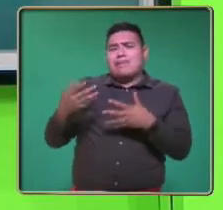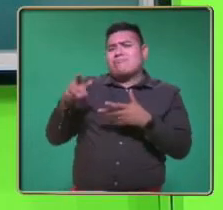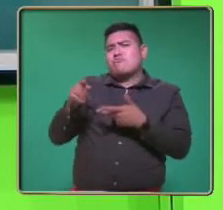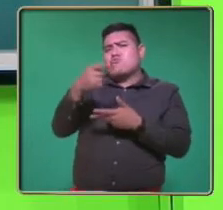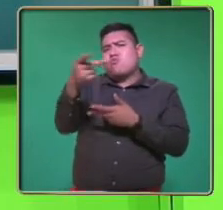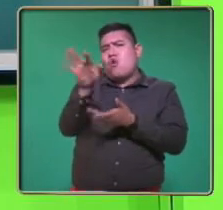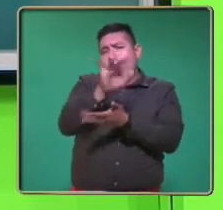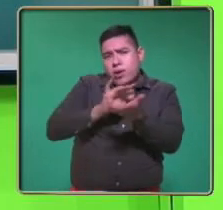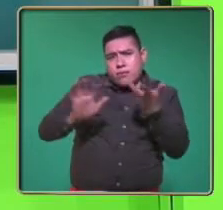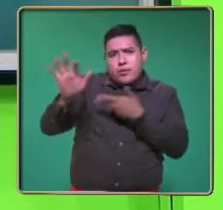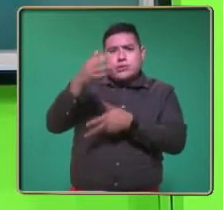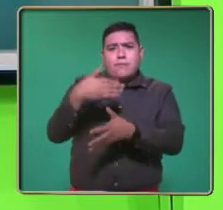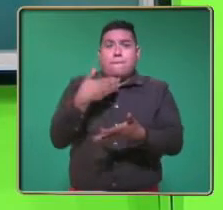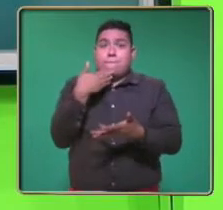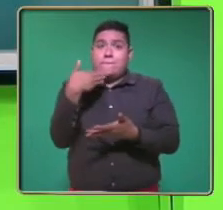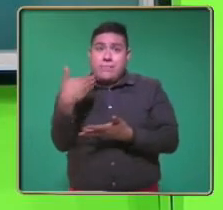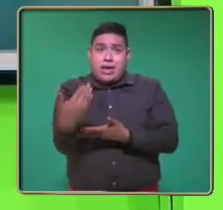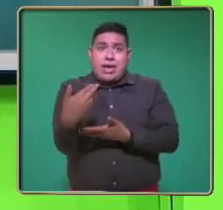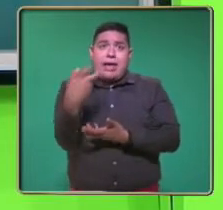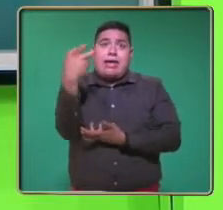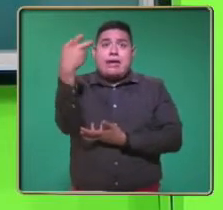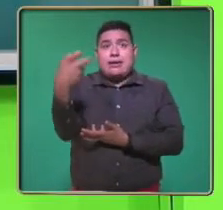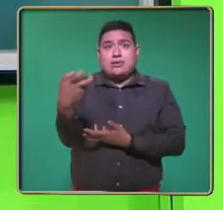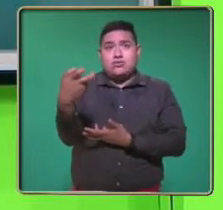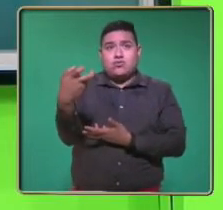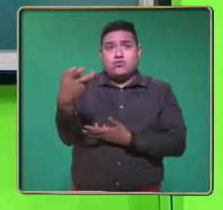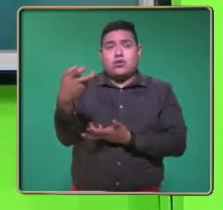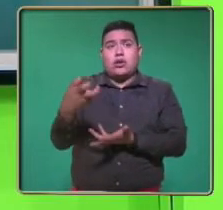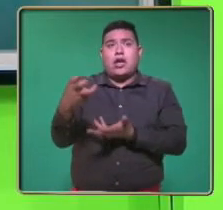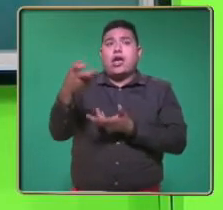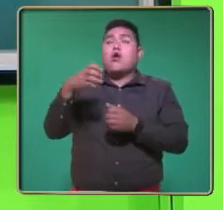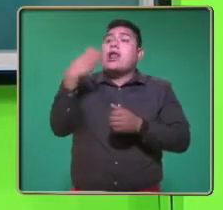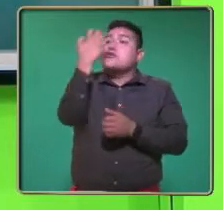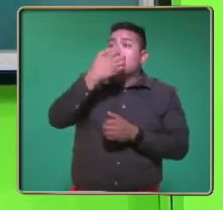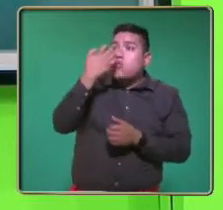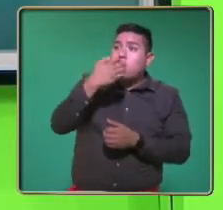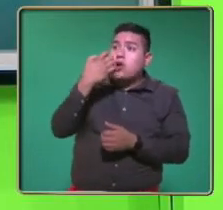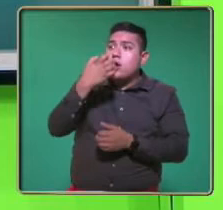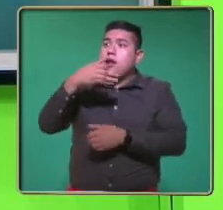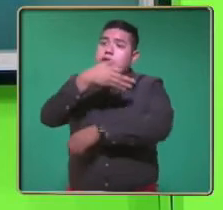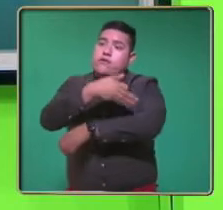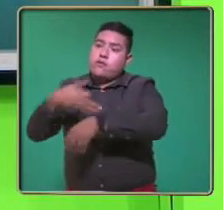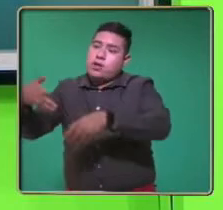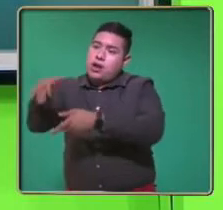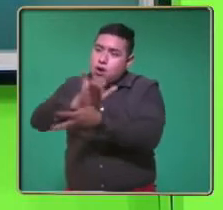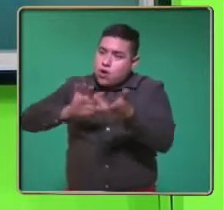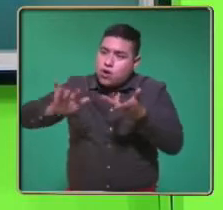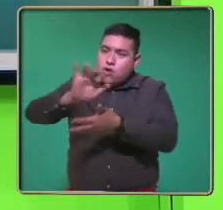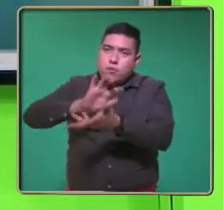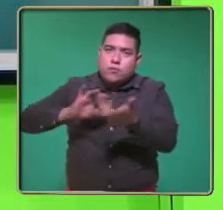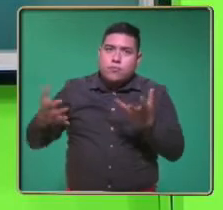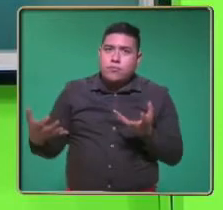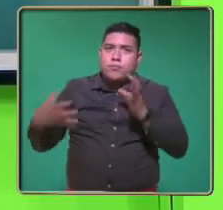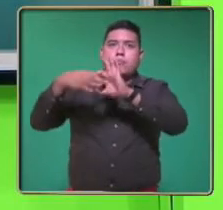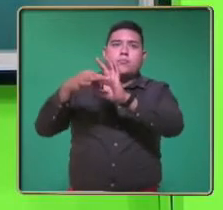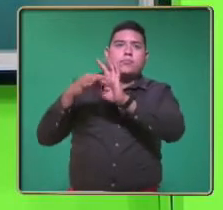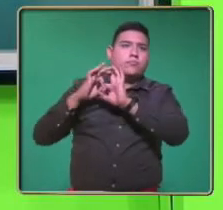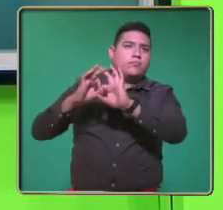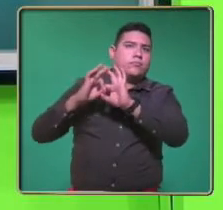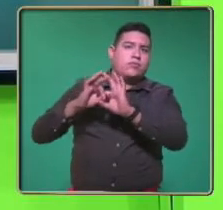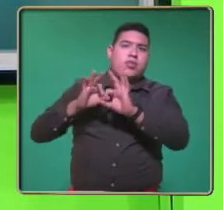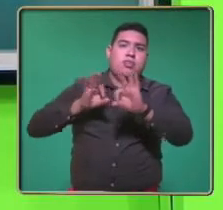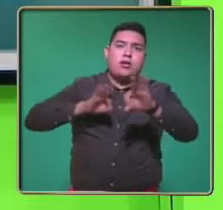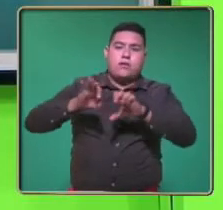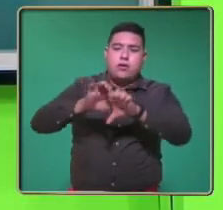y las principales siempre van a ser que te familiarices con la escuela y familia. Tener este trabajo en